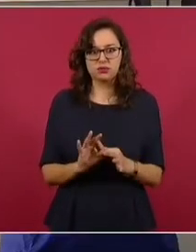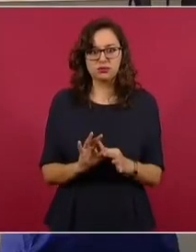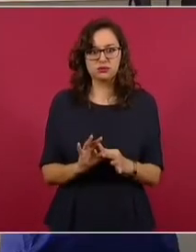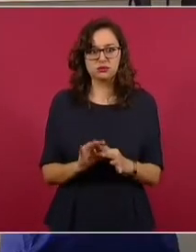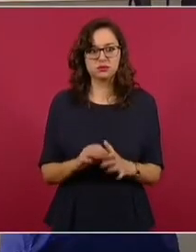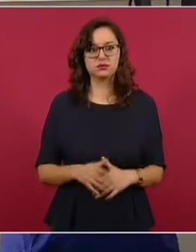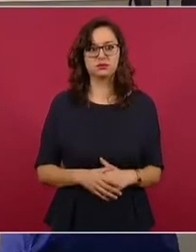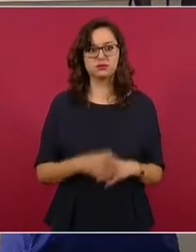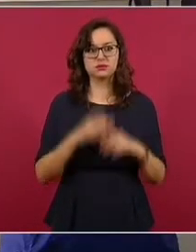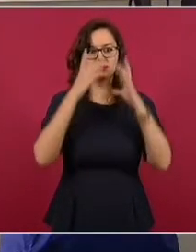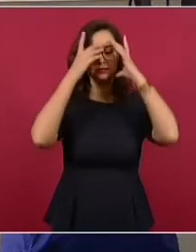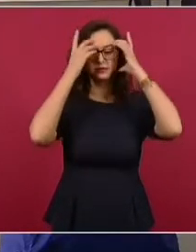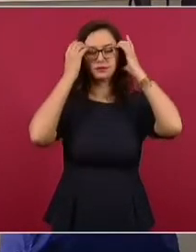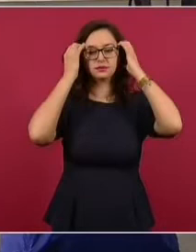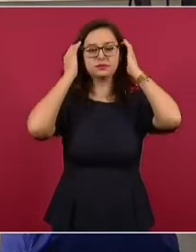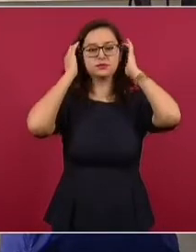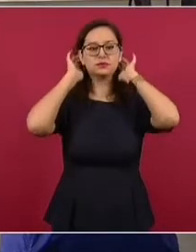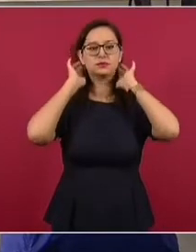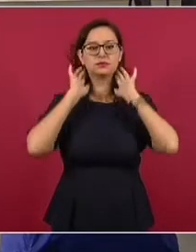Ponle volumen.